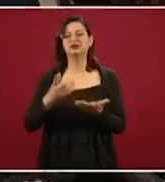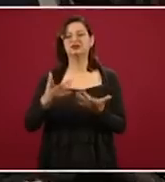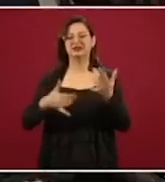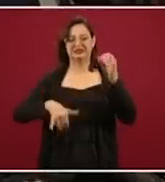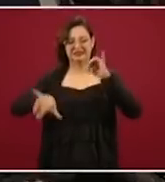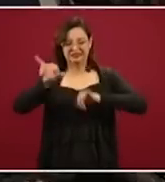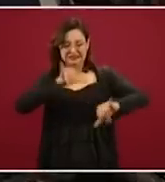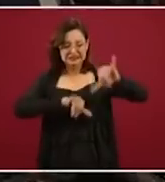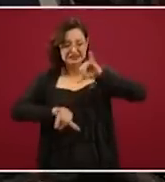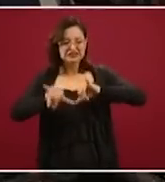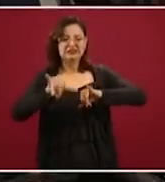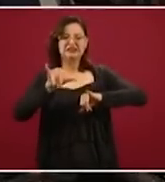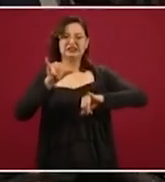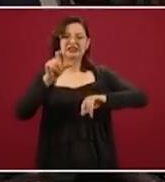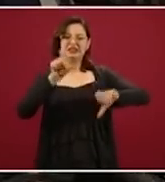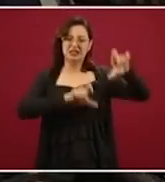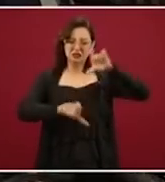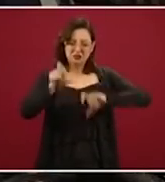químicas, sintéticas,